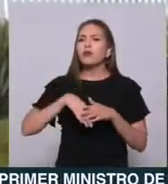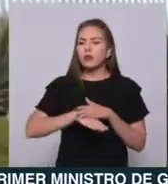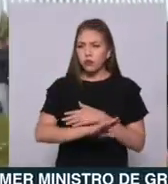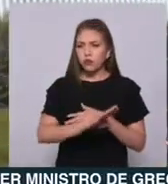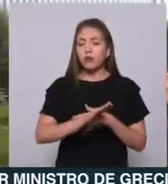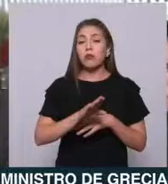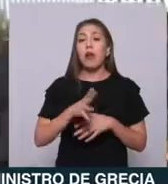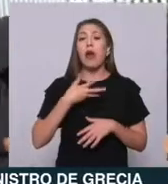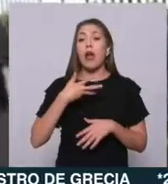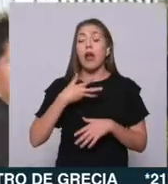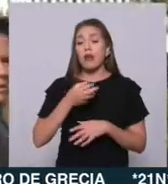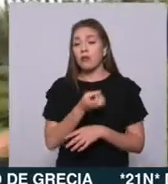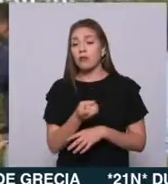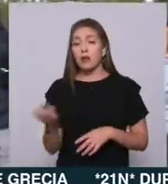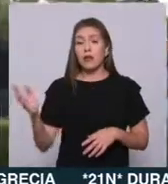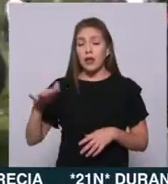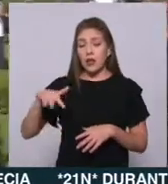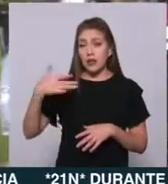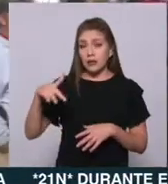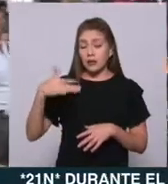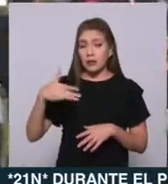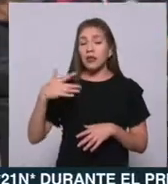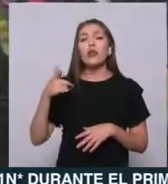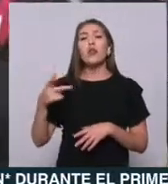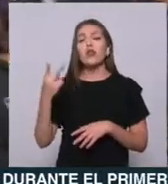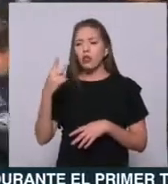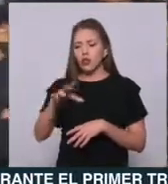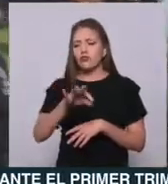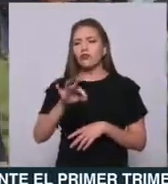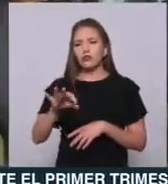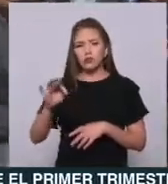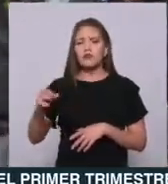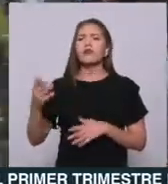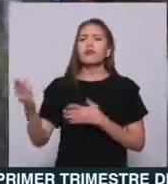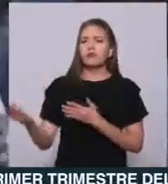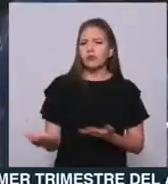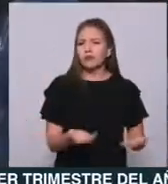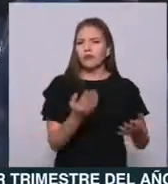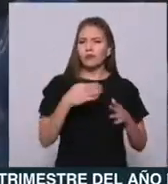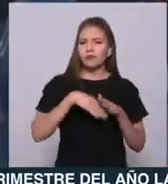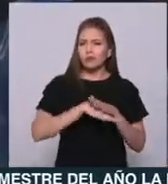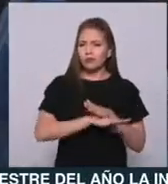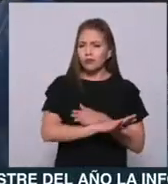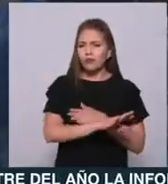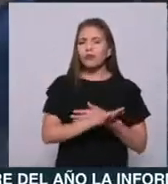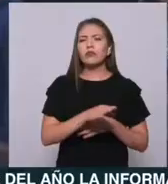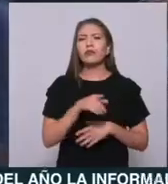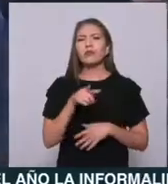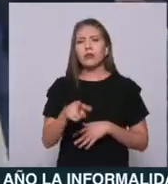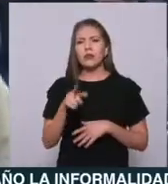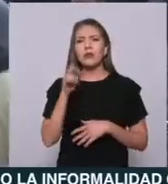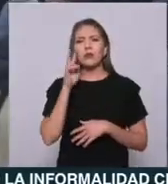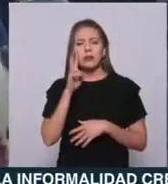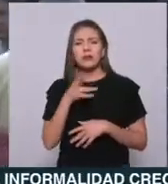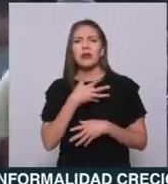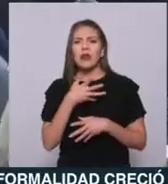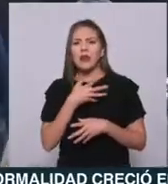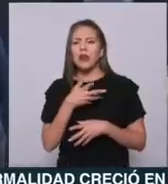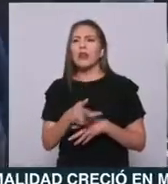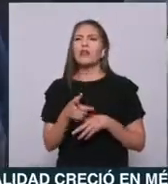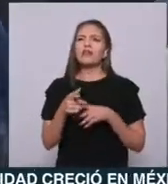que están ahí metidos, del movimiento legítimo, del movimiento que ustedes han visto todos los días que ha estado al tanto de la